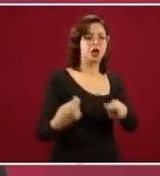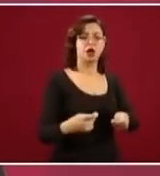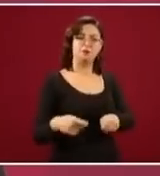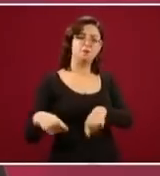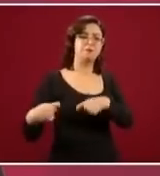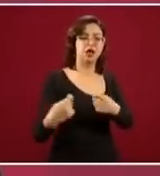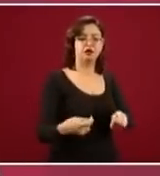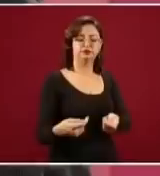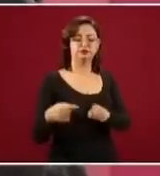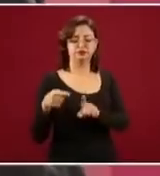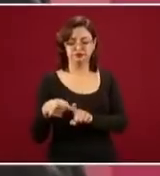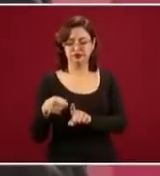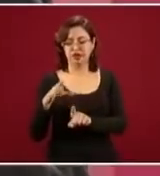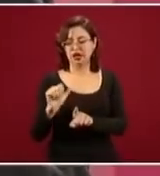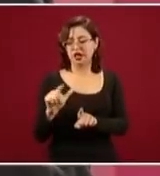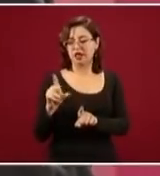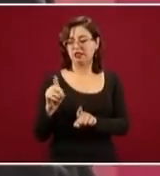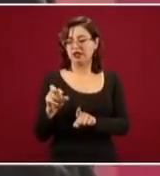me meto a decirlo porque